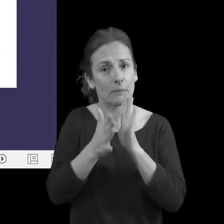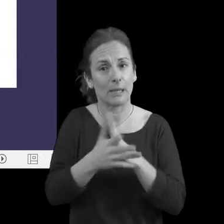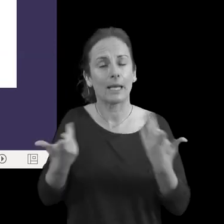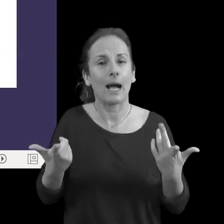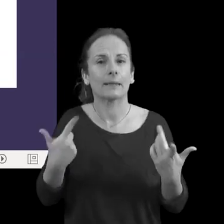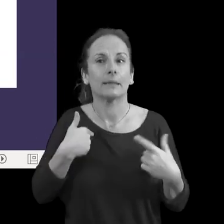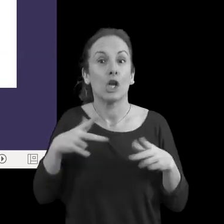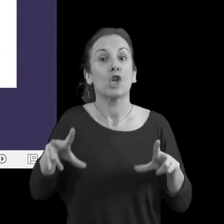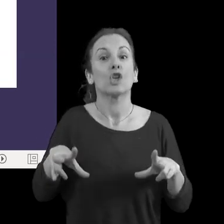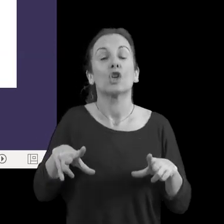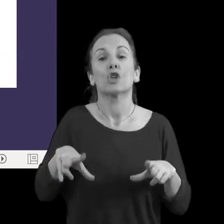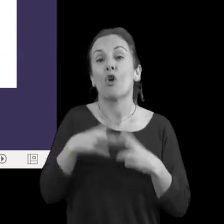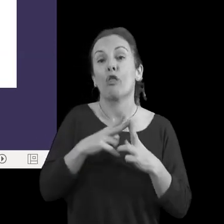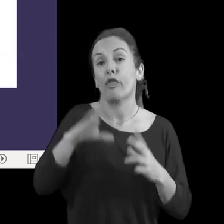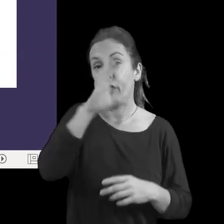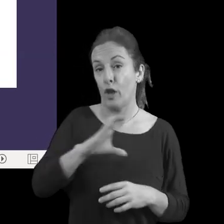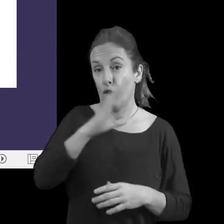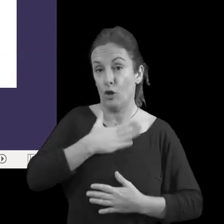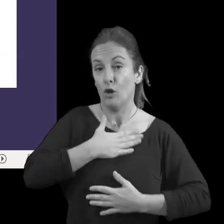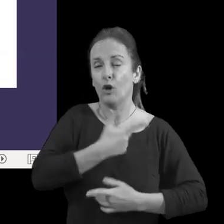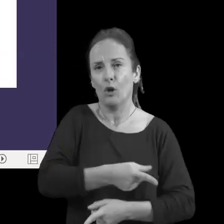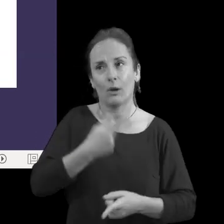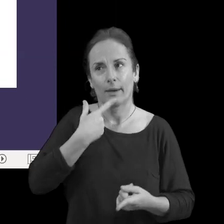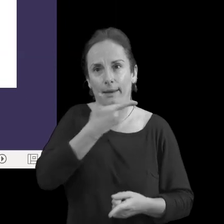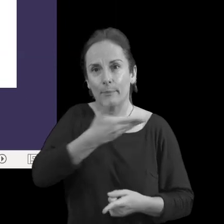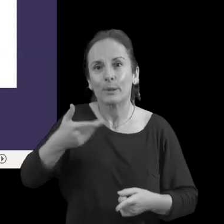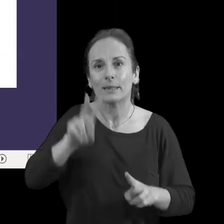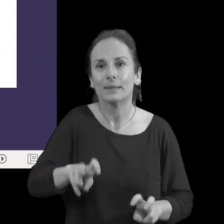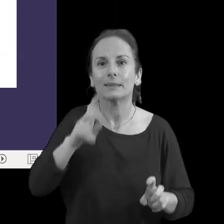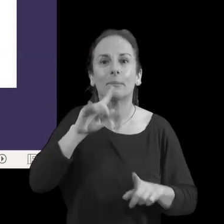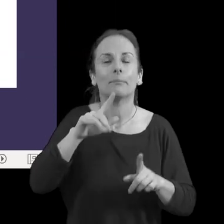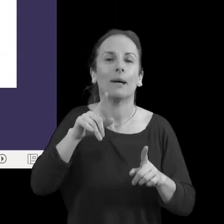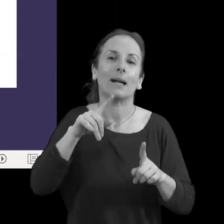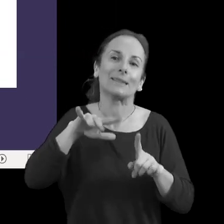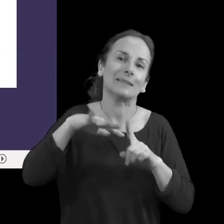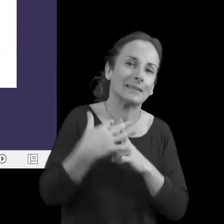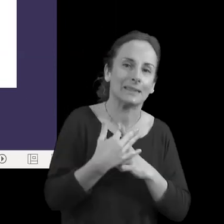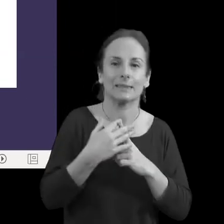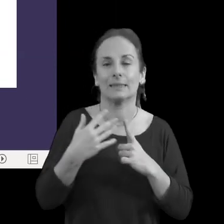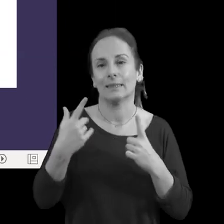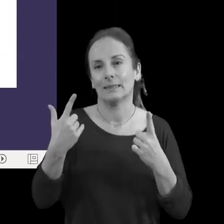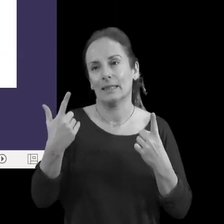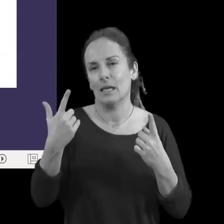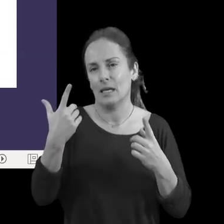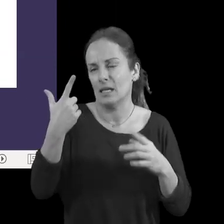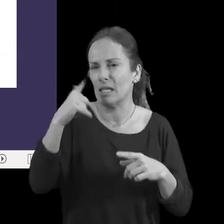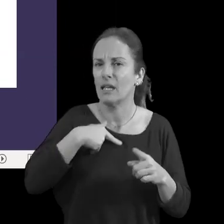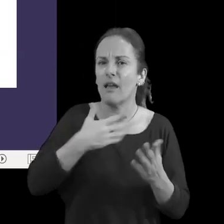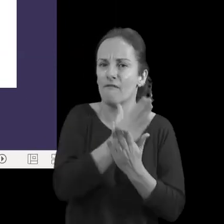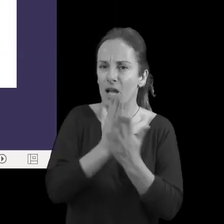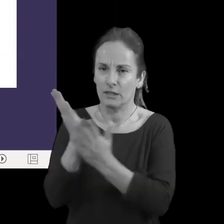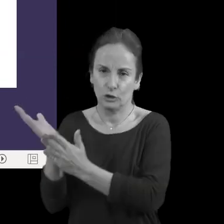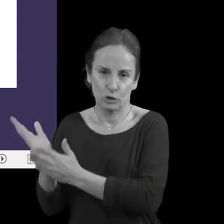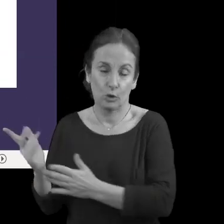intervenir, de resistir, de organizarnos colectivamente, ¿no? Tanto, bueno, colectivamente y también, por supuesto, de